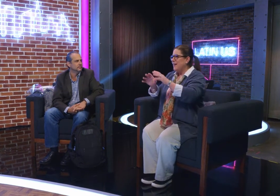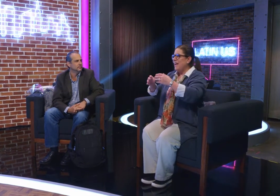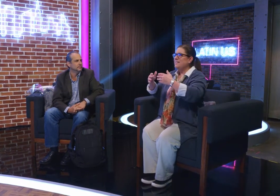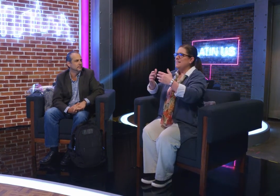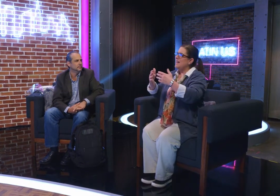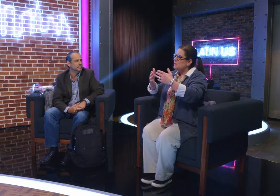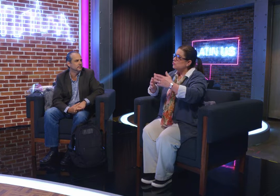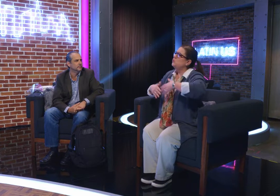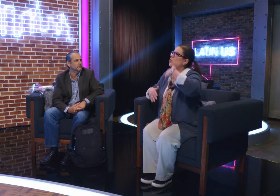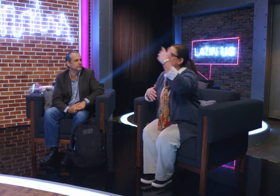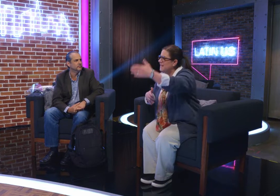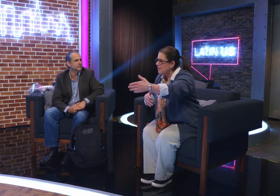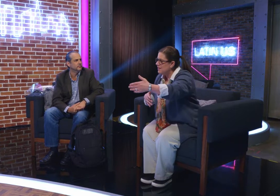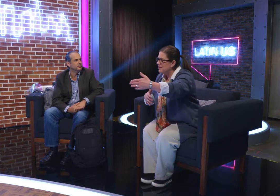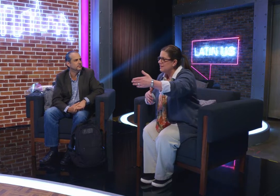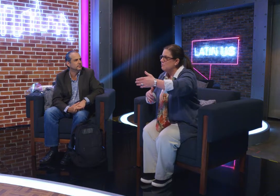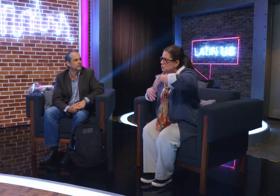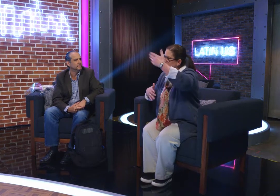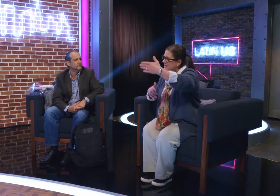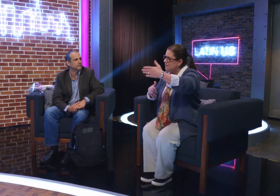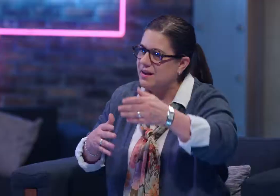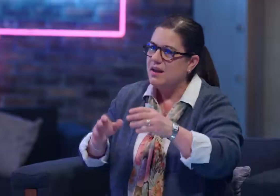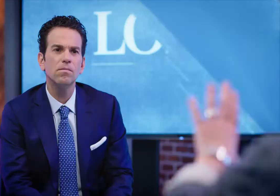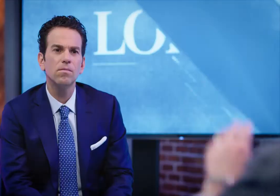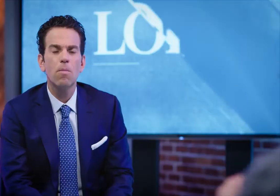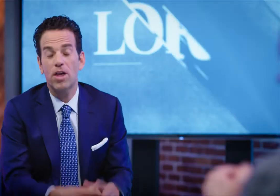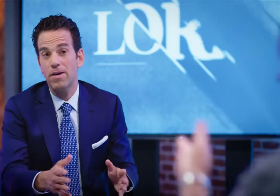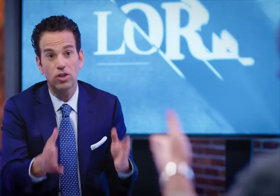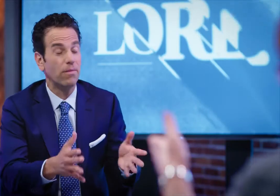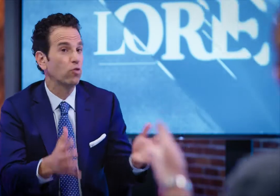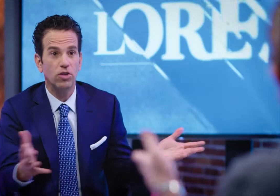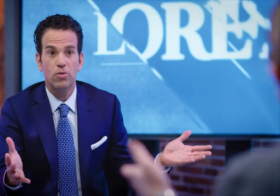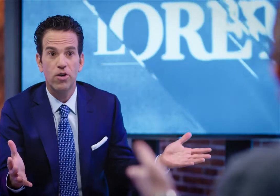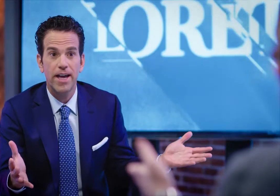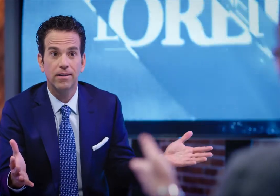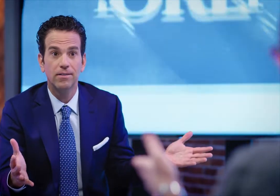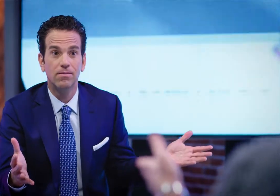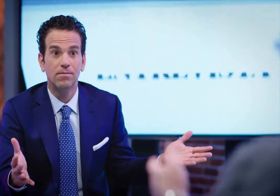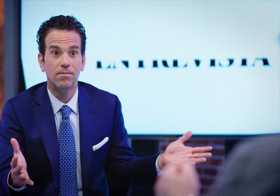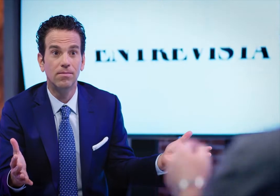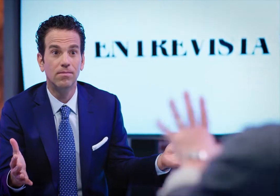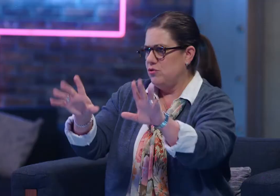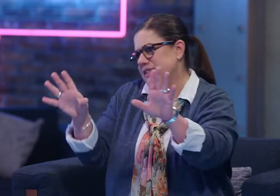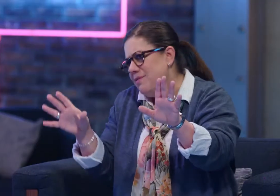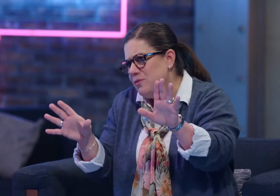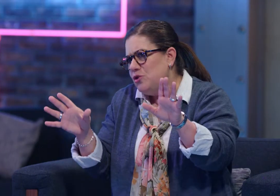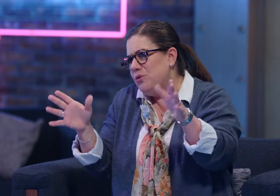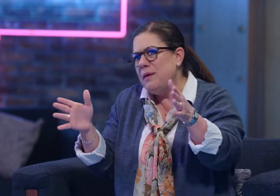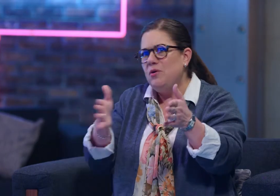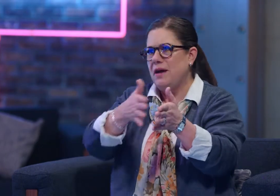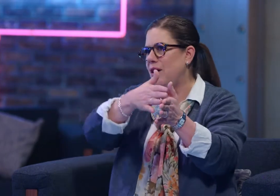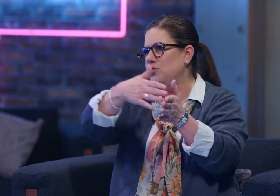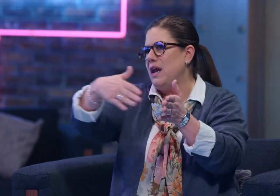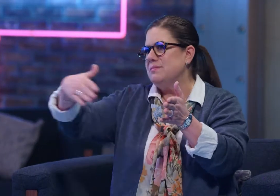ver, es incluso mucho más grave, y explico por qué. Porque además no sabemos cuándo se murieron ayer. Ah, bueno, sí sabemos. Yo,